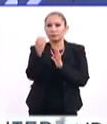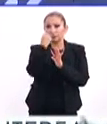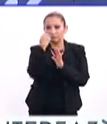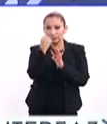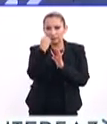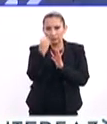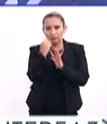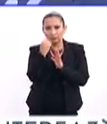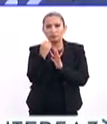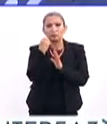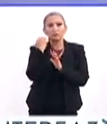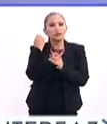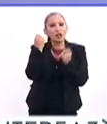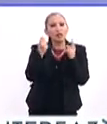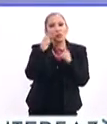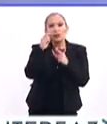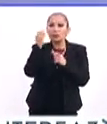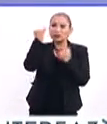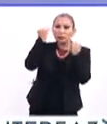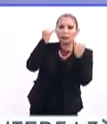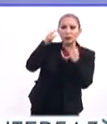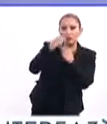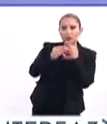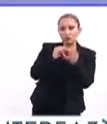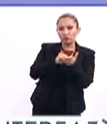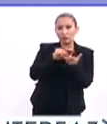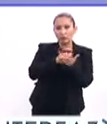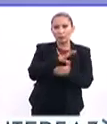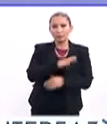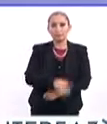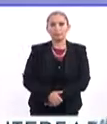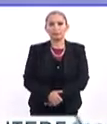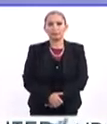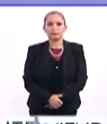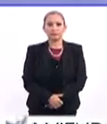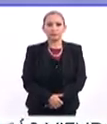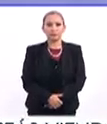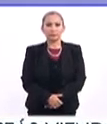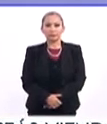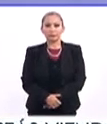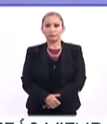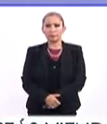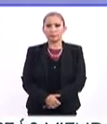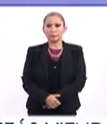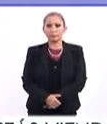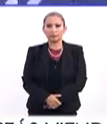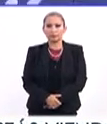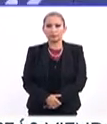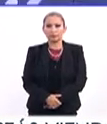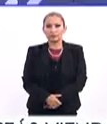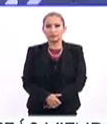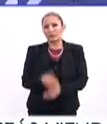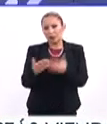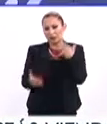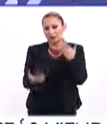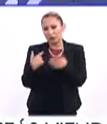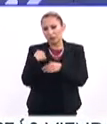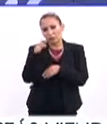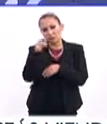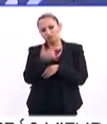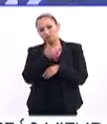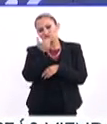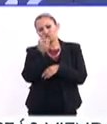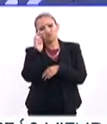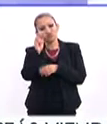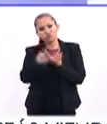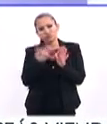comida y con algunas visiones del mundo que todavía sobreviven, ¿no? Claro. Sí, muchas veces lo vivimos, ¿no? Por esta cotidianidad